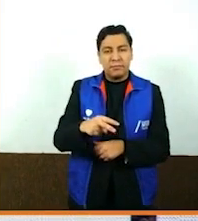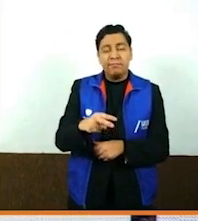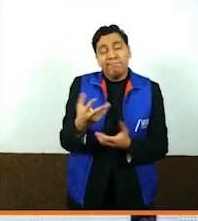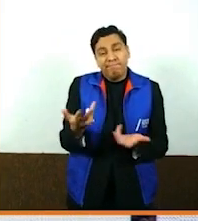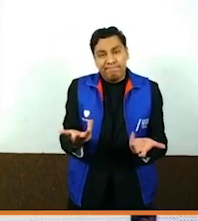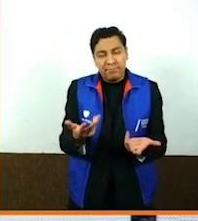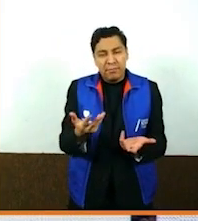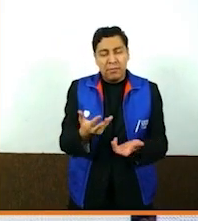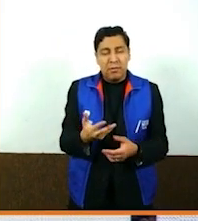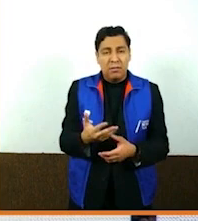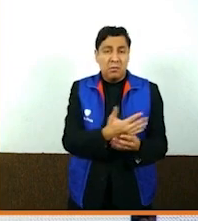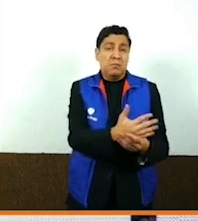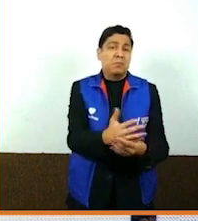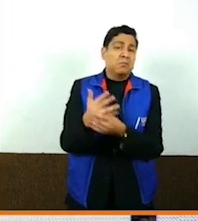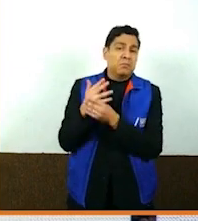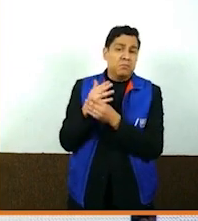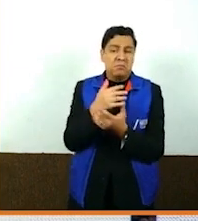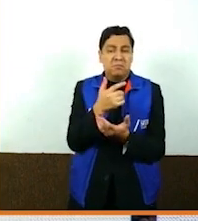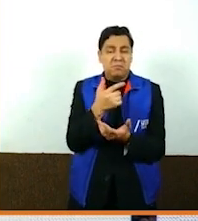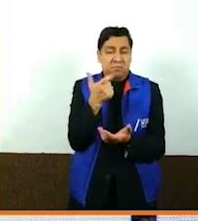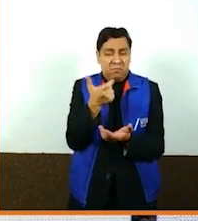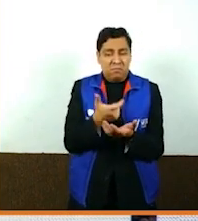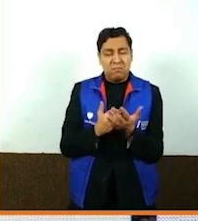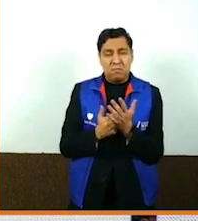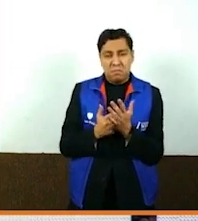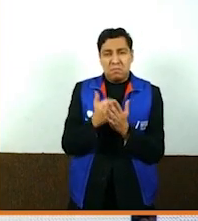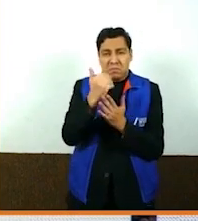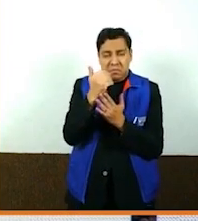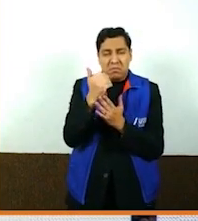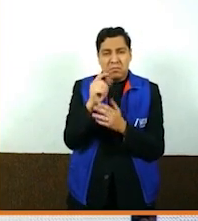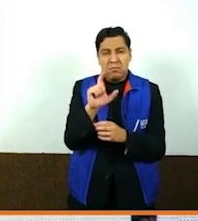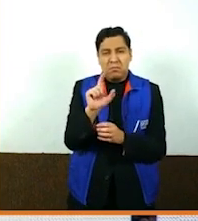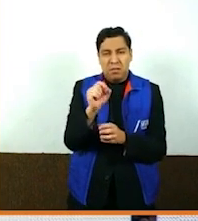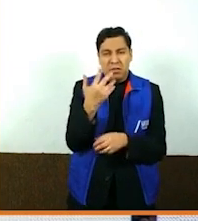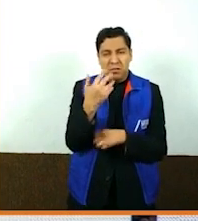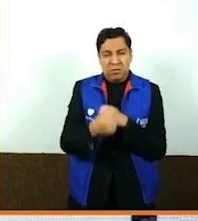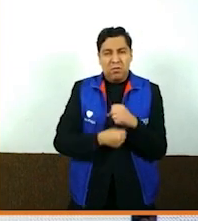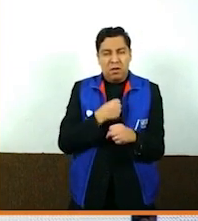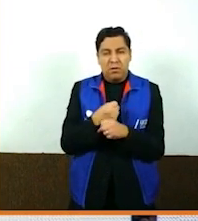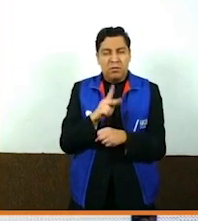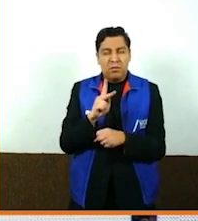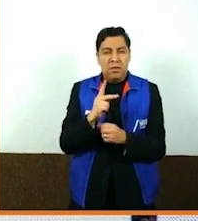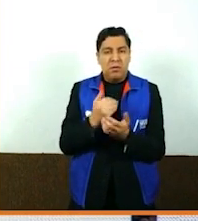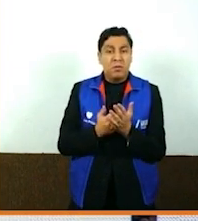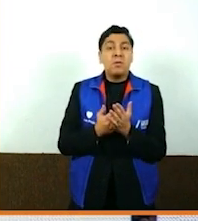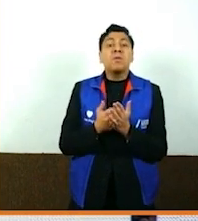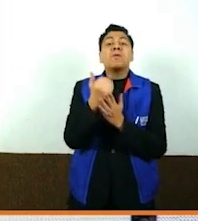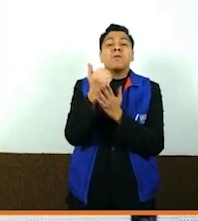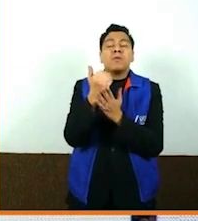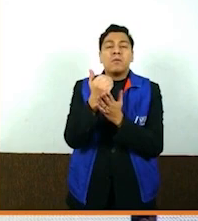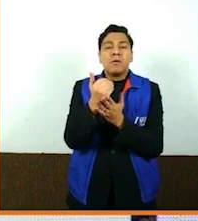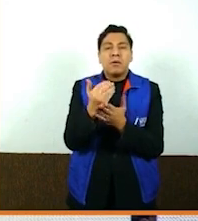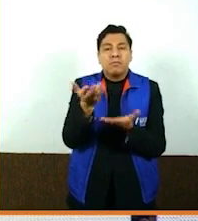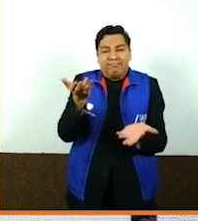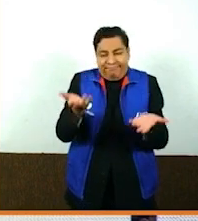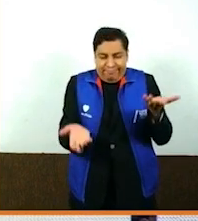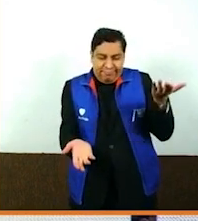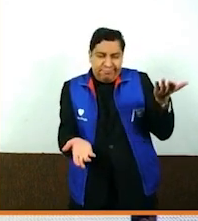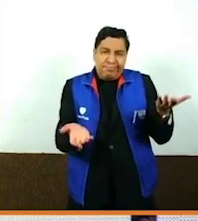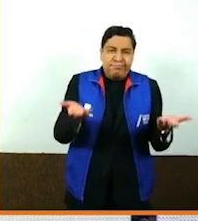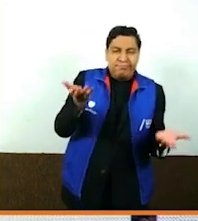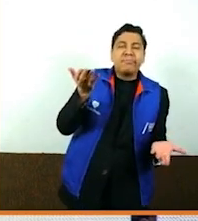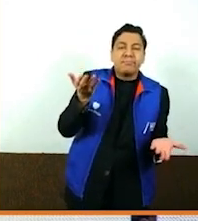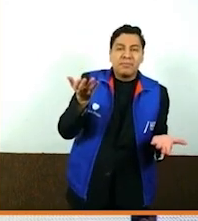en los últimos años, en los últimos 25 años, ha aumentado también enormemente la desigualdad,